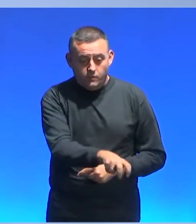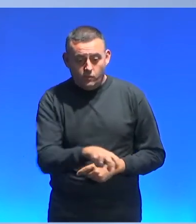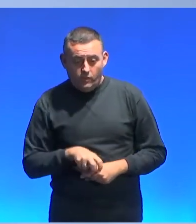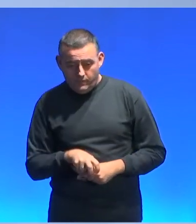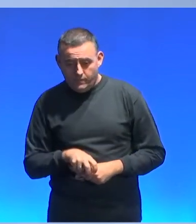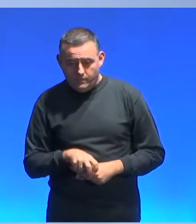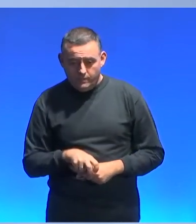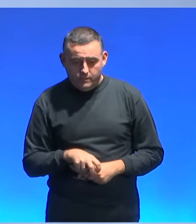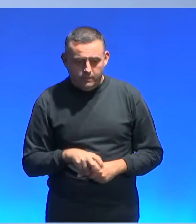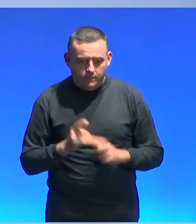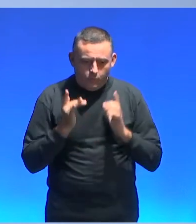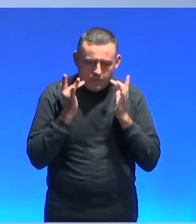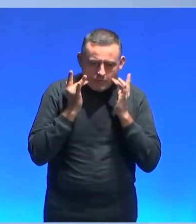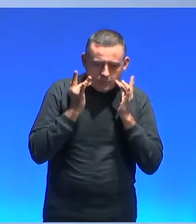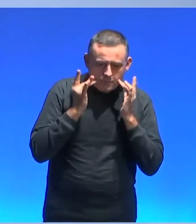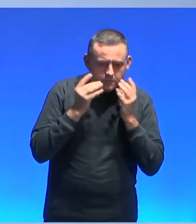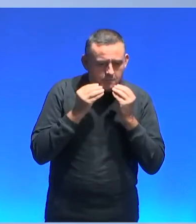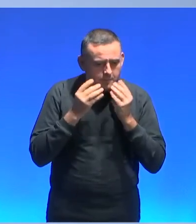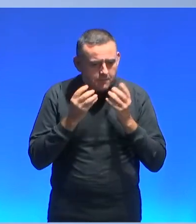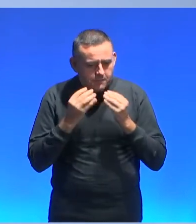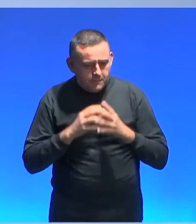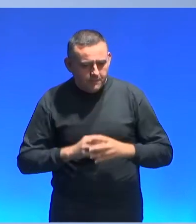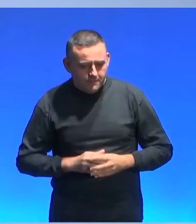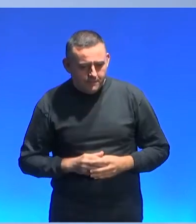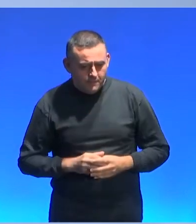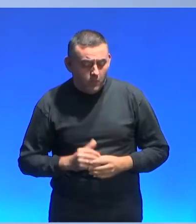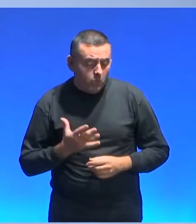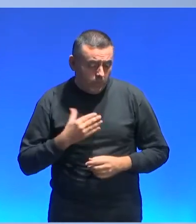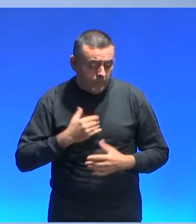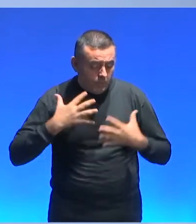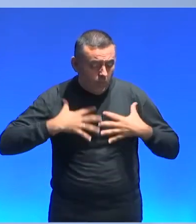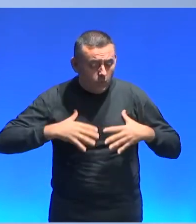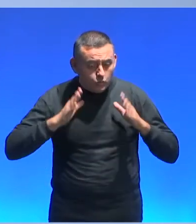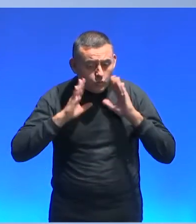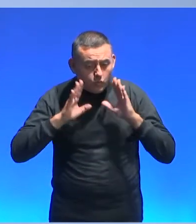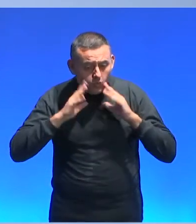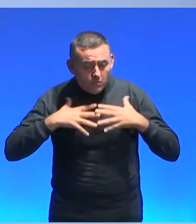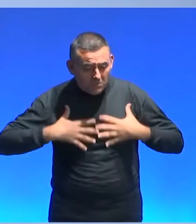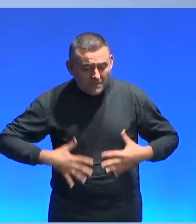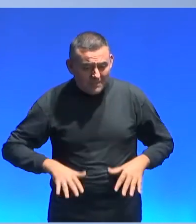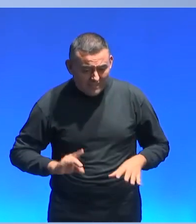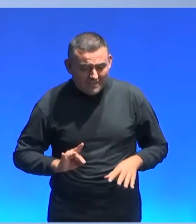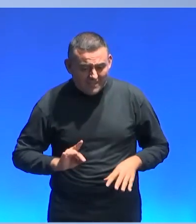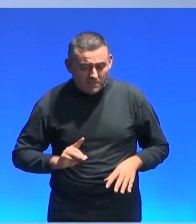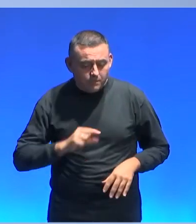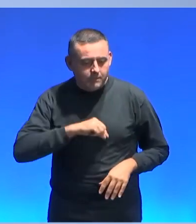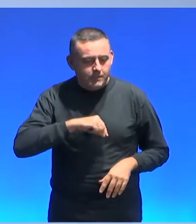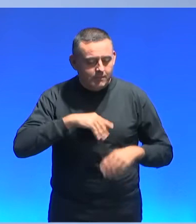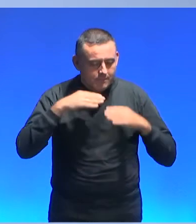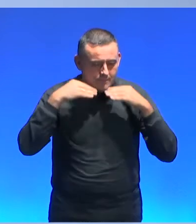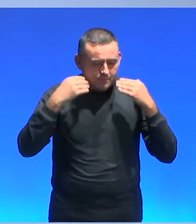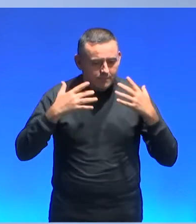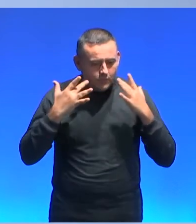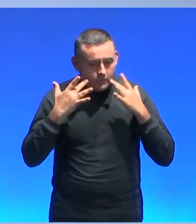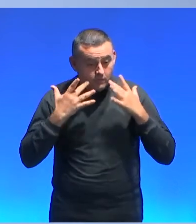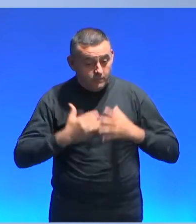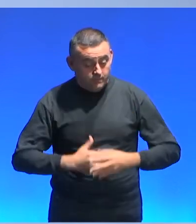contentos. Puede ser que sean sucios. Bueno, pero esto es el peligro.